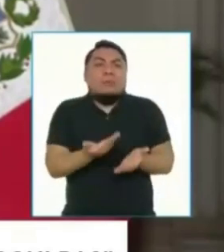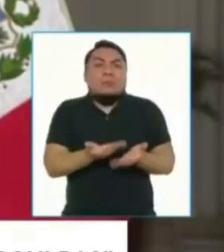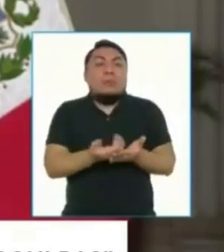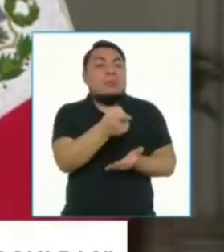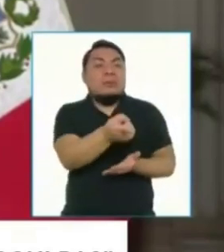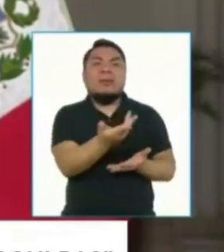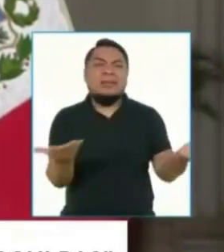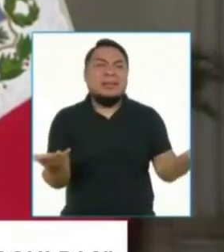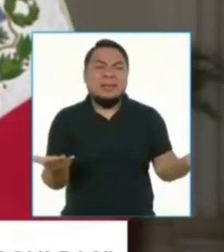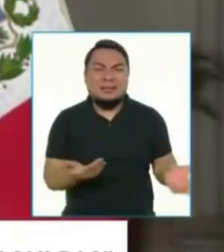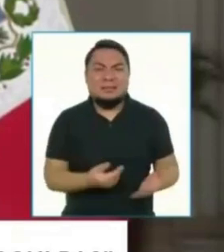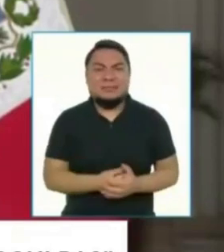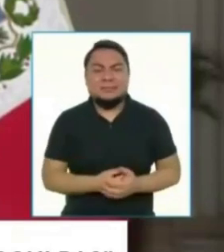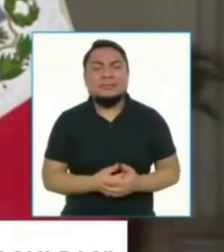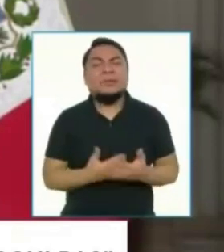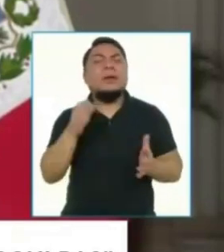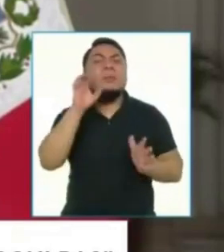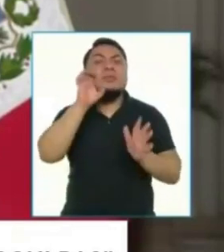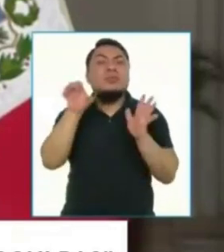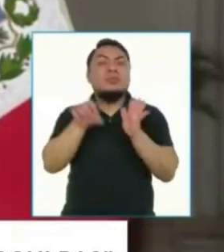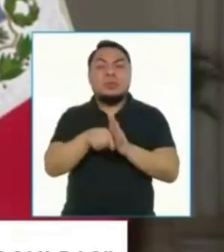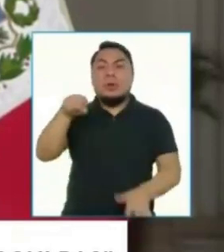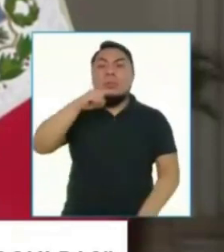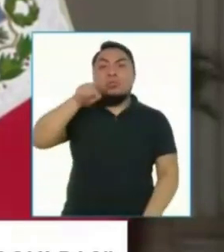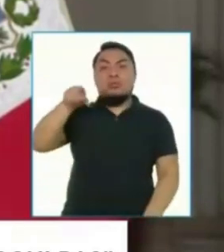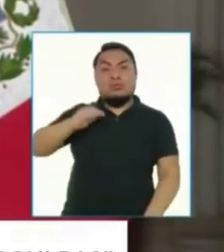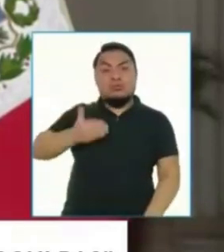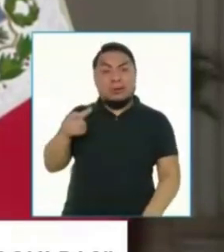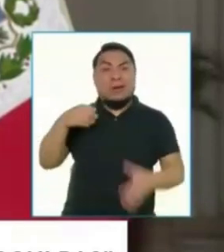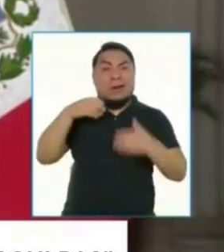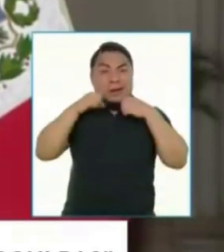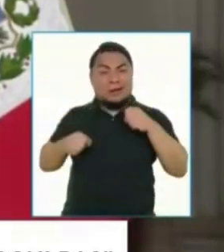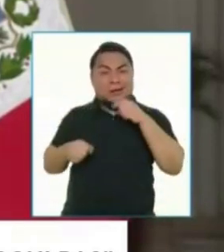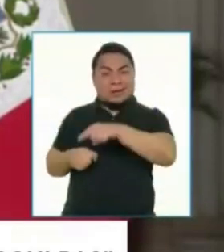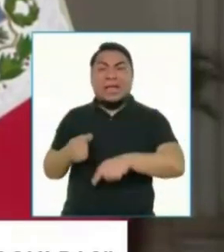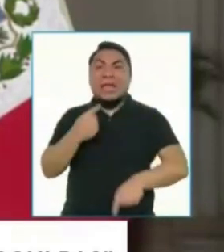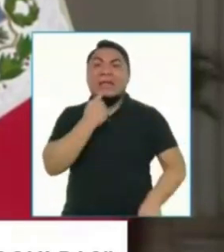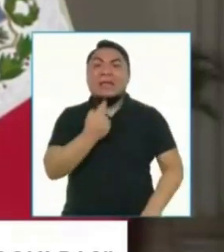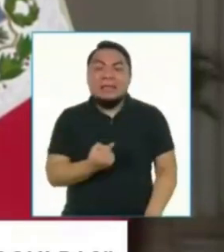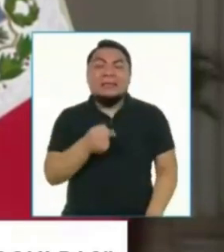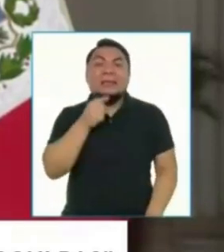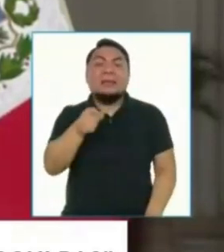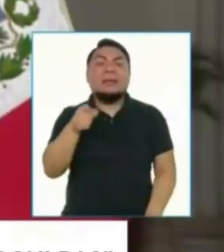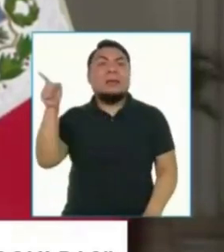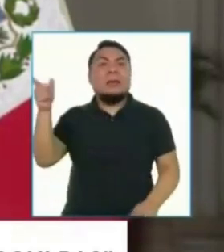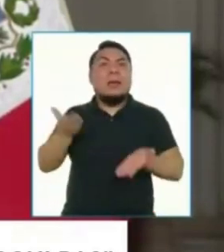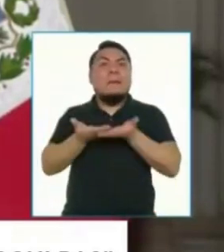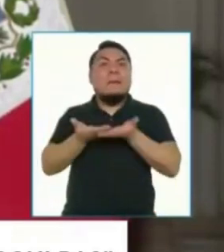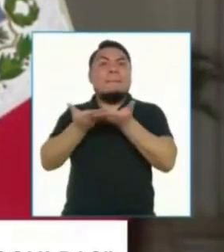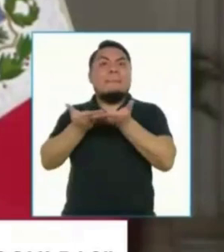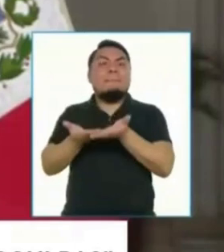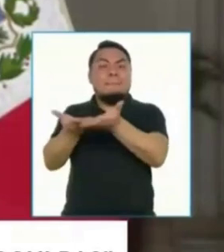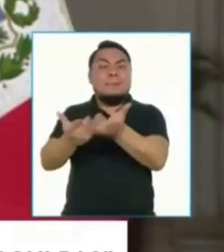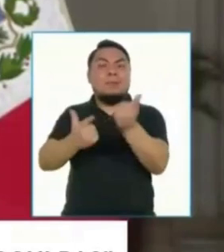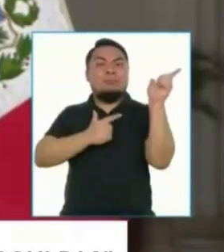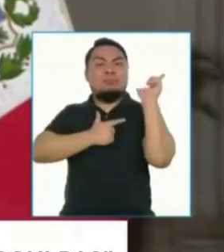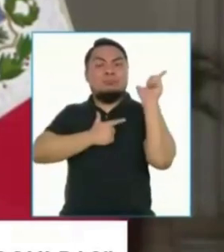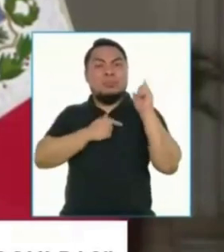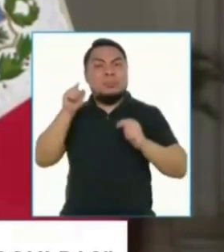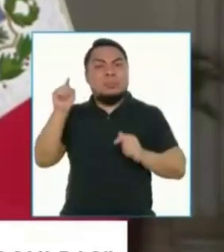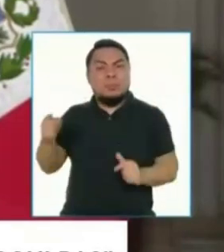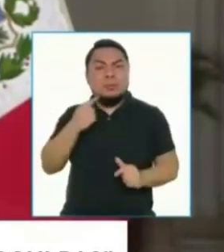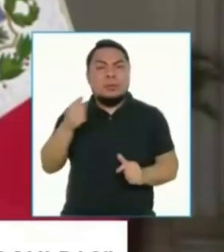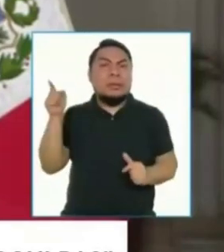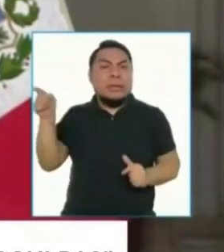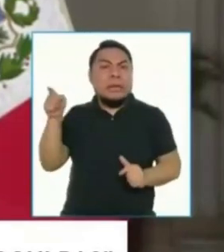decir cuándo es golpe y cuándo no es golpe. Cuándo es patraña, cuándo no es patraña. El Frente Amplio quizás incendiando al gobierno, pero también aclarando de que darse